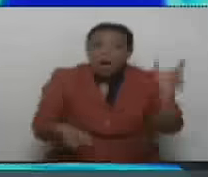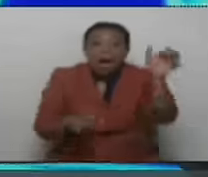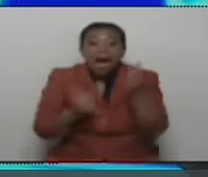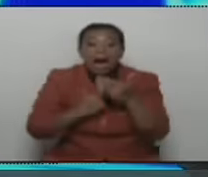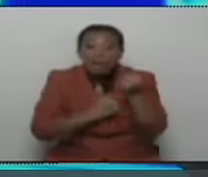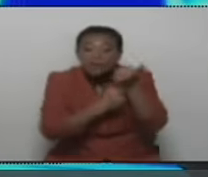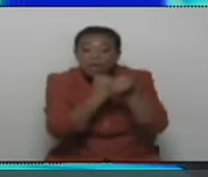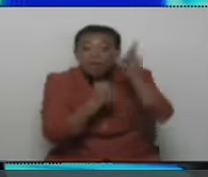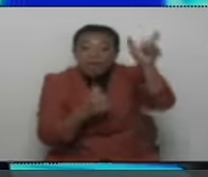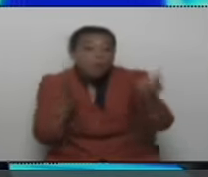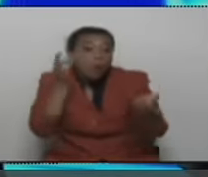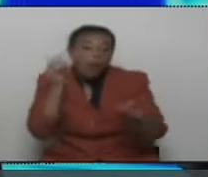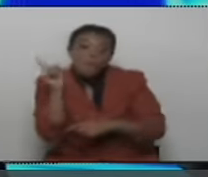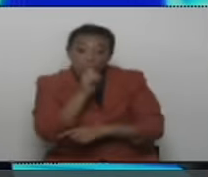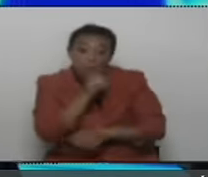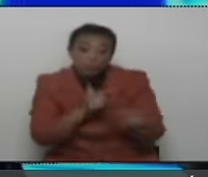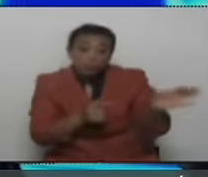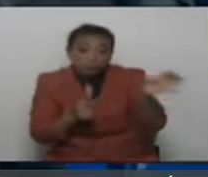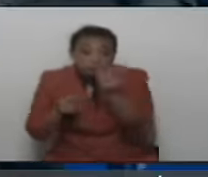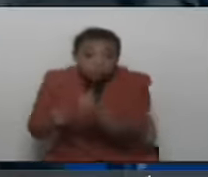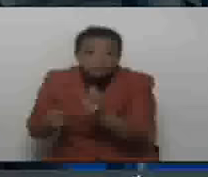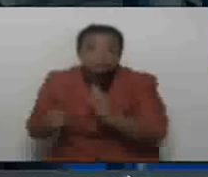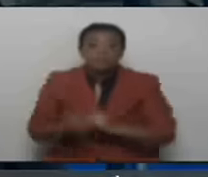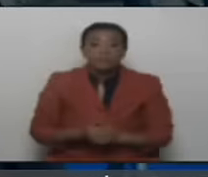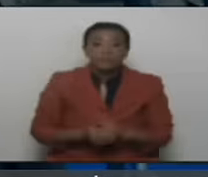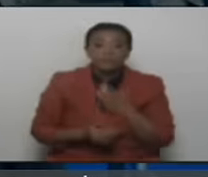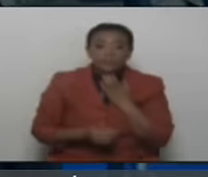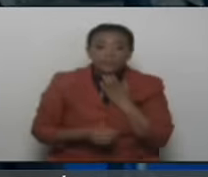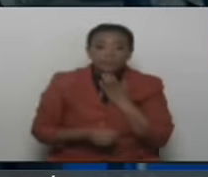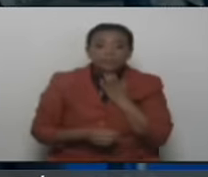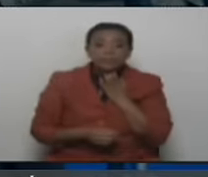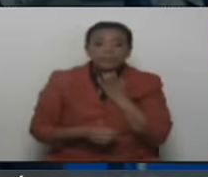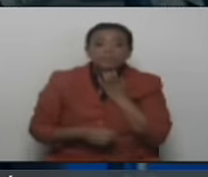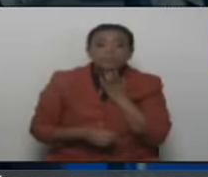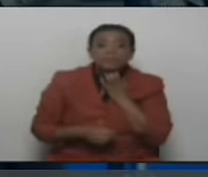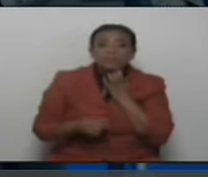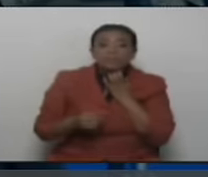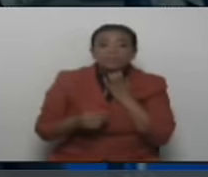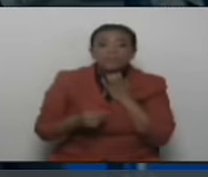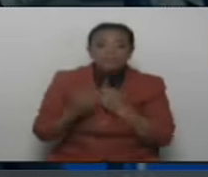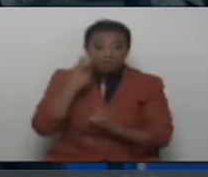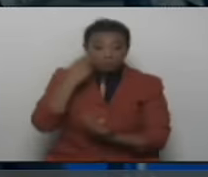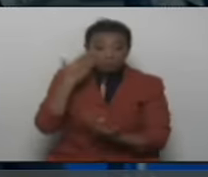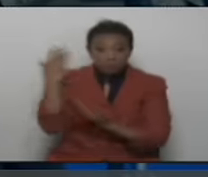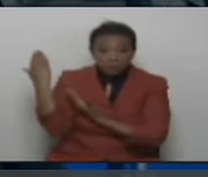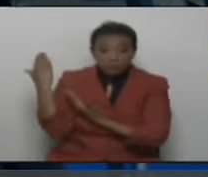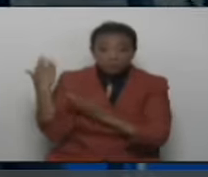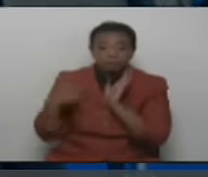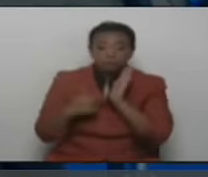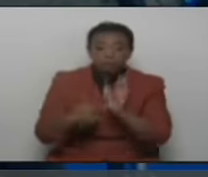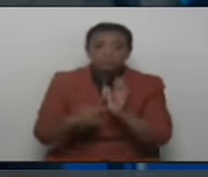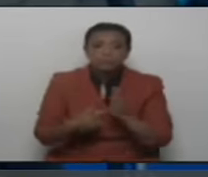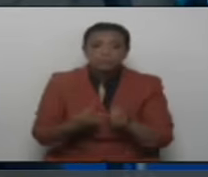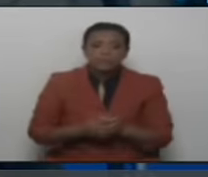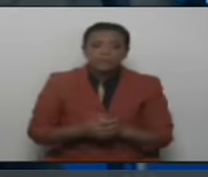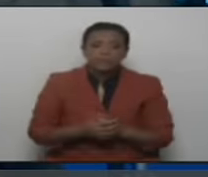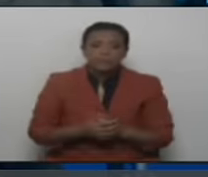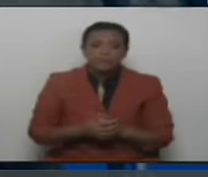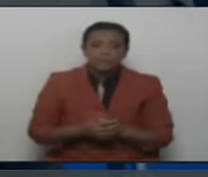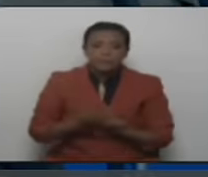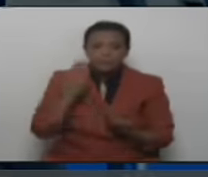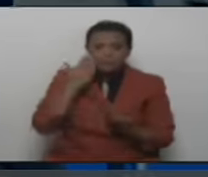foto. Yo no sé si quién la puede tomar. Esta. Correcto. ¿Qué foto es esa, Diosdado? Puede, ya me la muestra